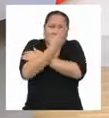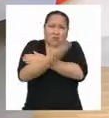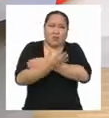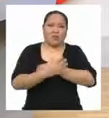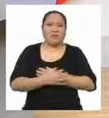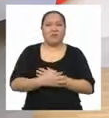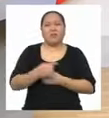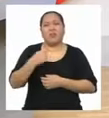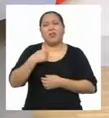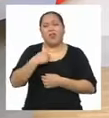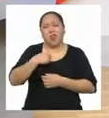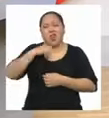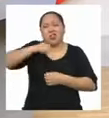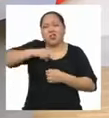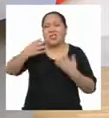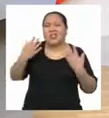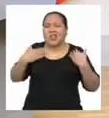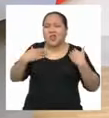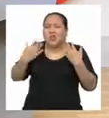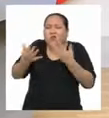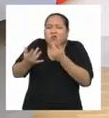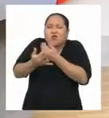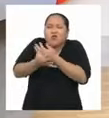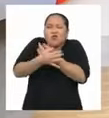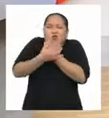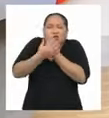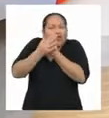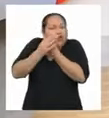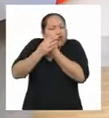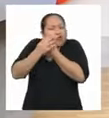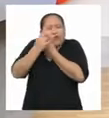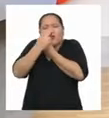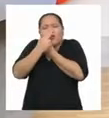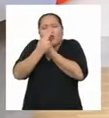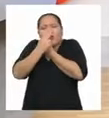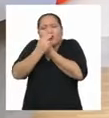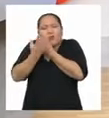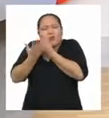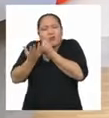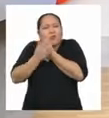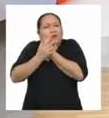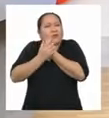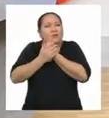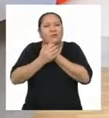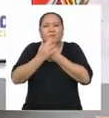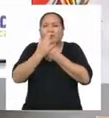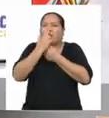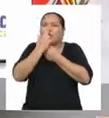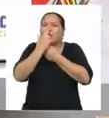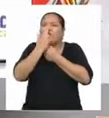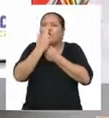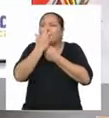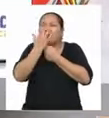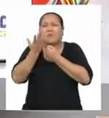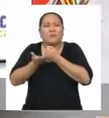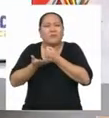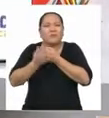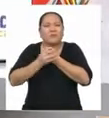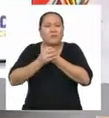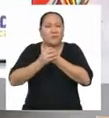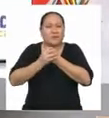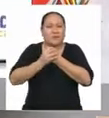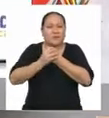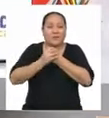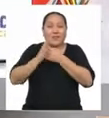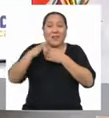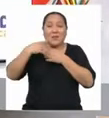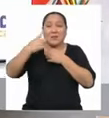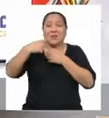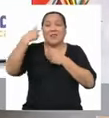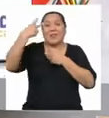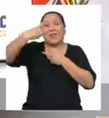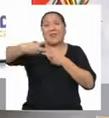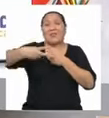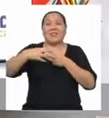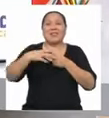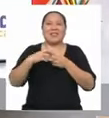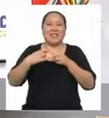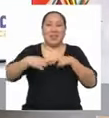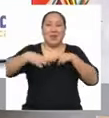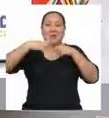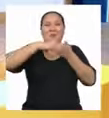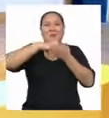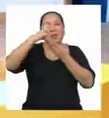pero yo Si los tengo Así que ven Para acá Tocino Bueno Ay Tocino Ya nos vemos En la próxima sesión